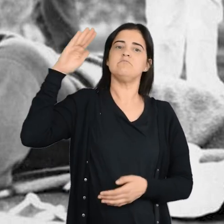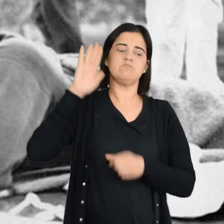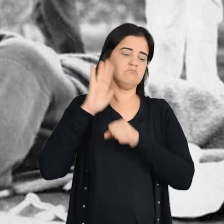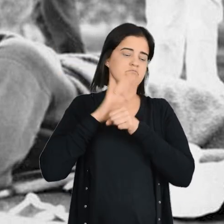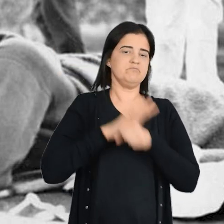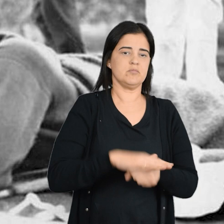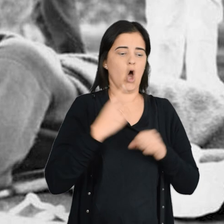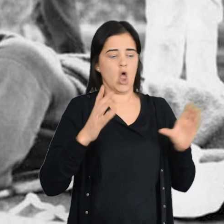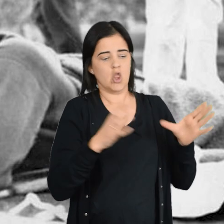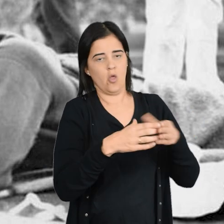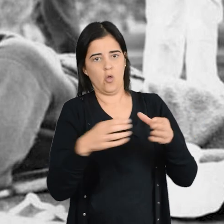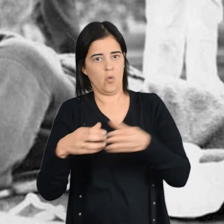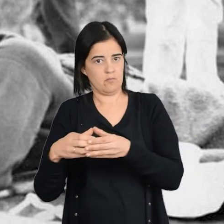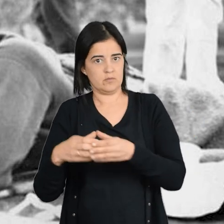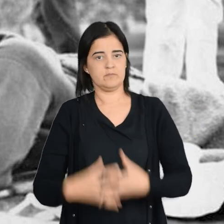Aria